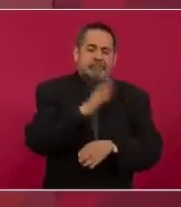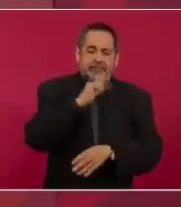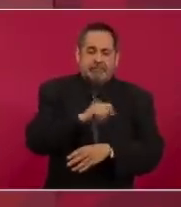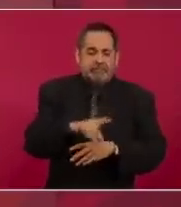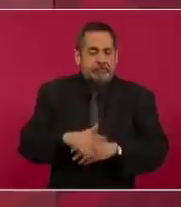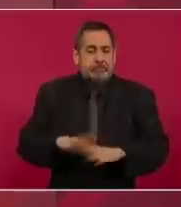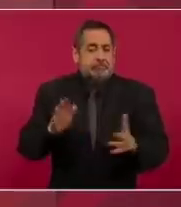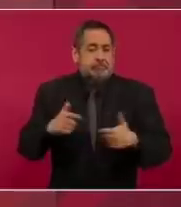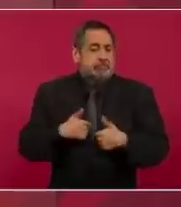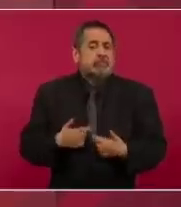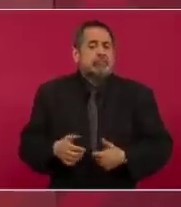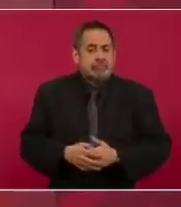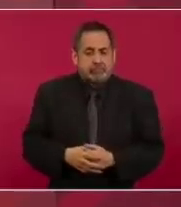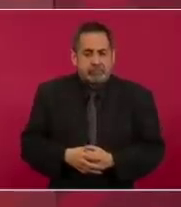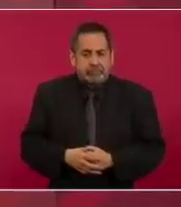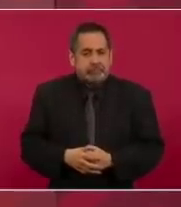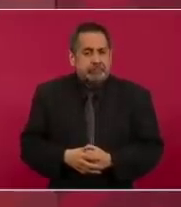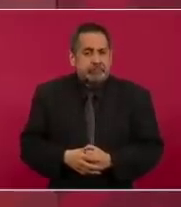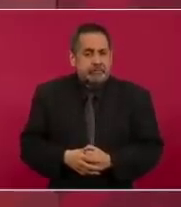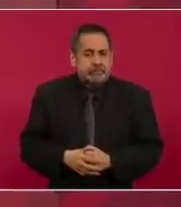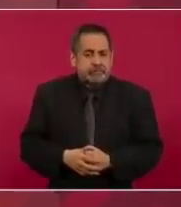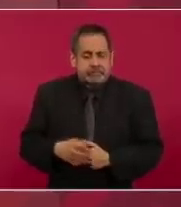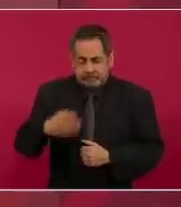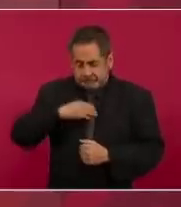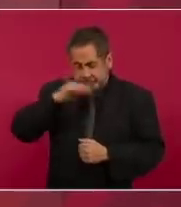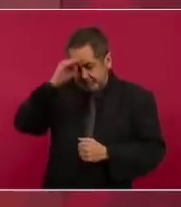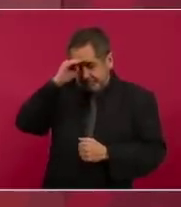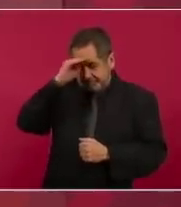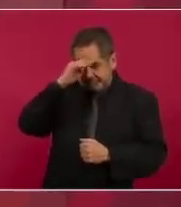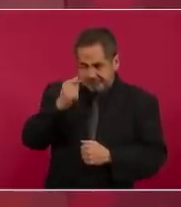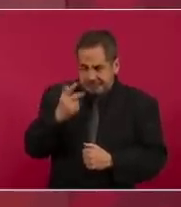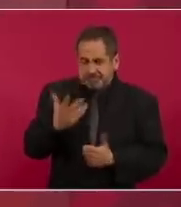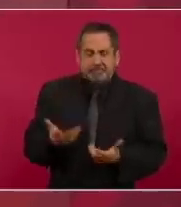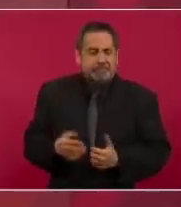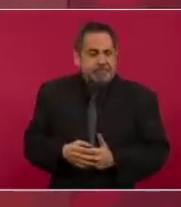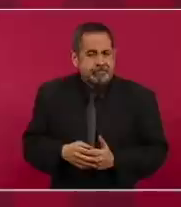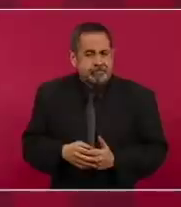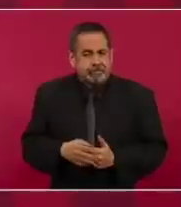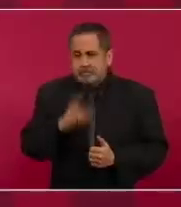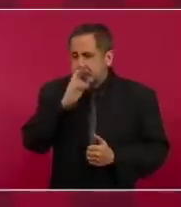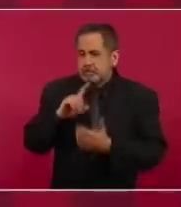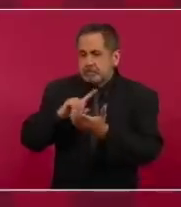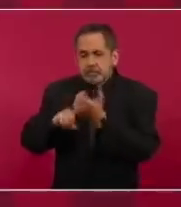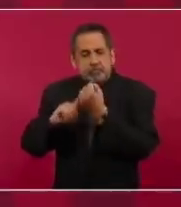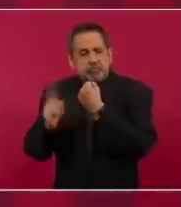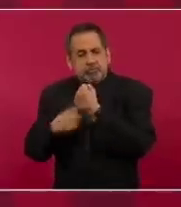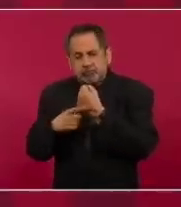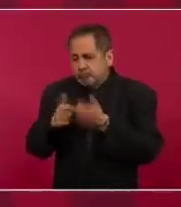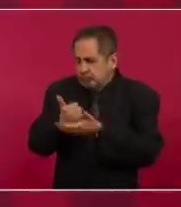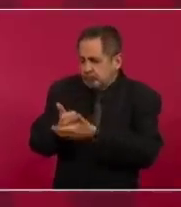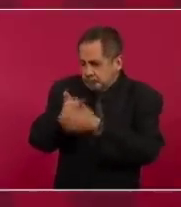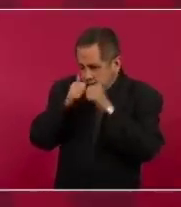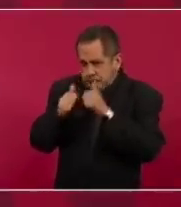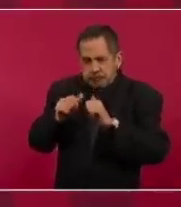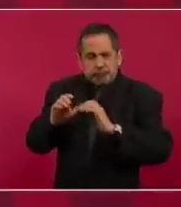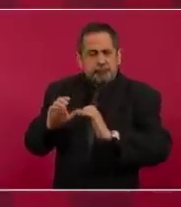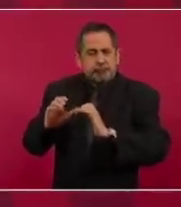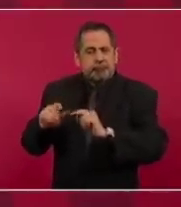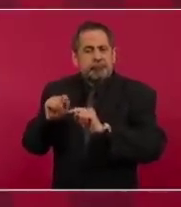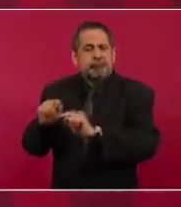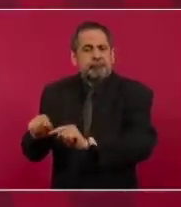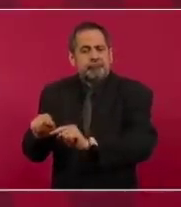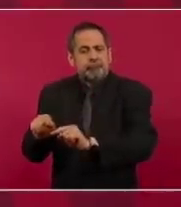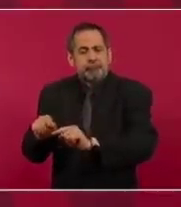¿qué hago? ¿O qué pienso se debe de hacer? Atender las causas,